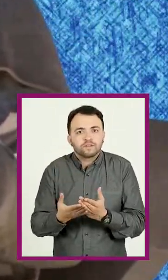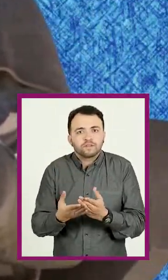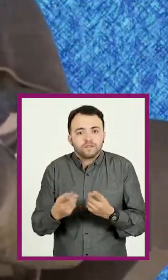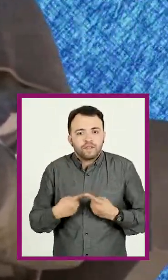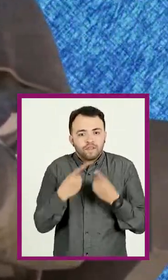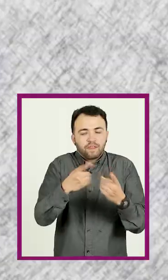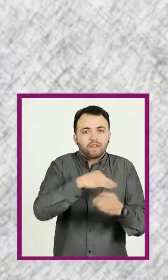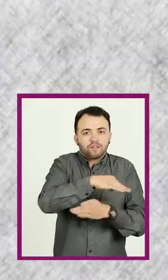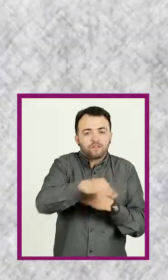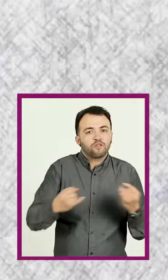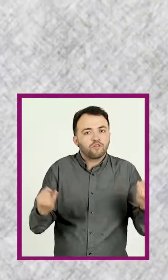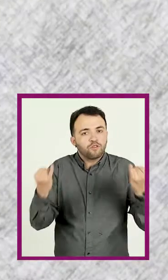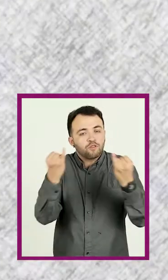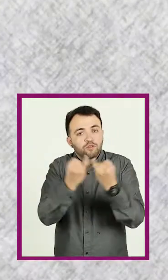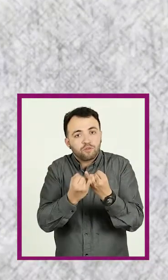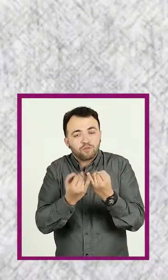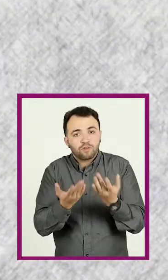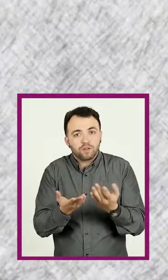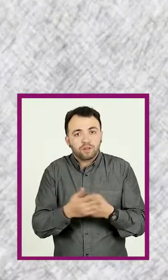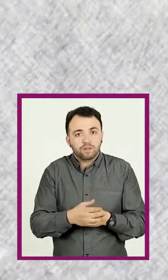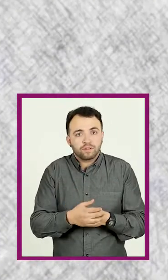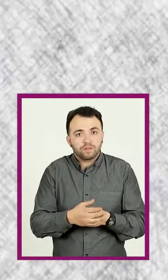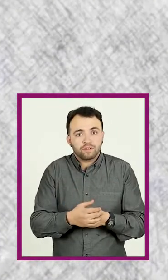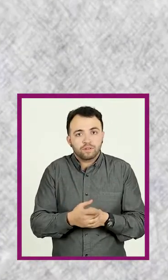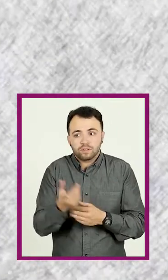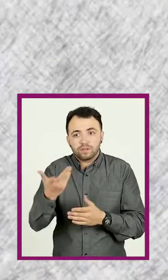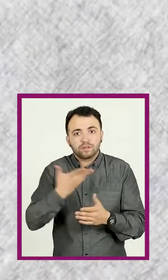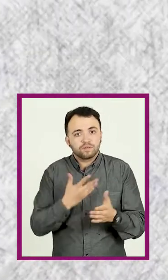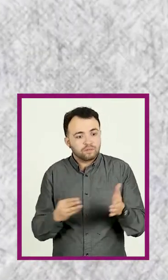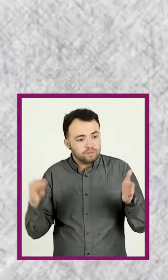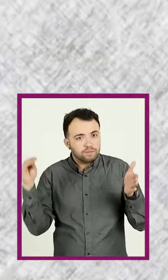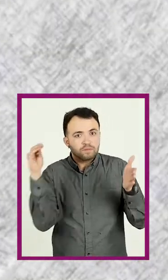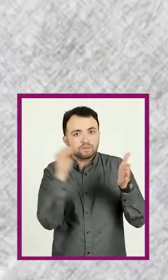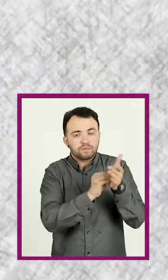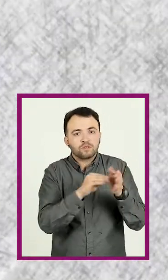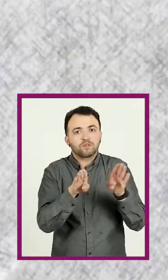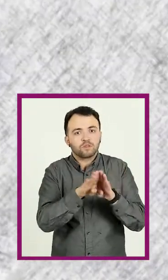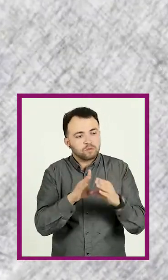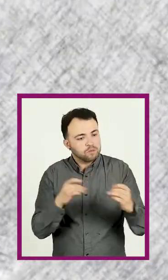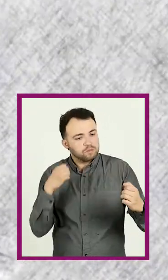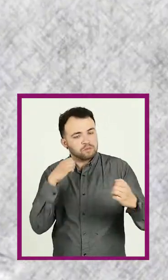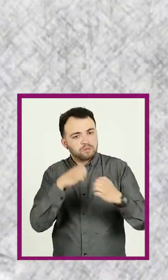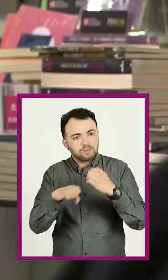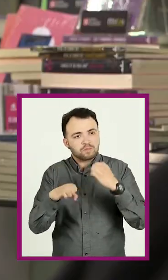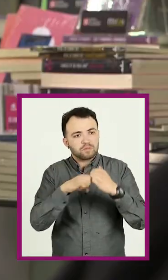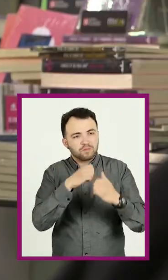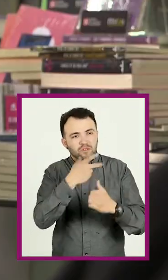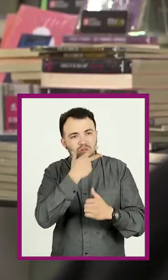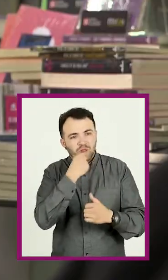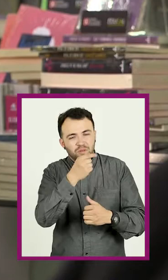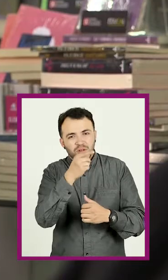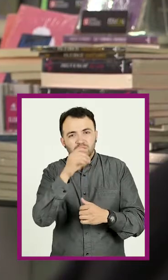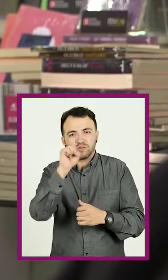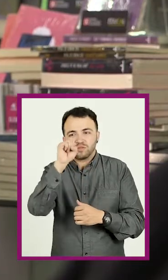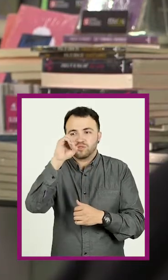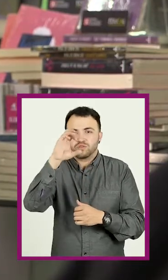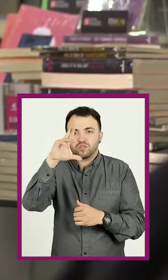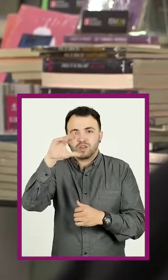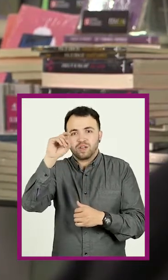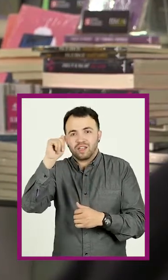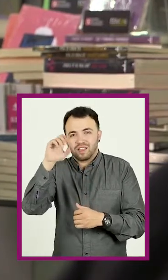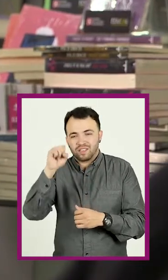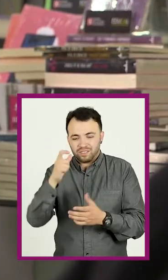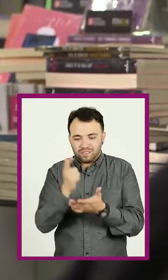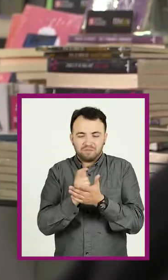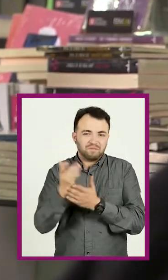boca de Sócrates y que está en continua confrontación con los intereses políticos, con el